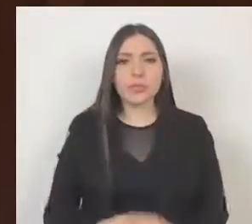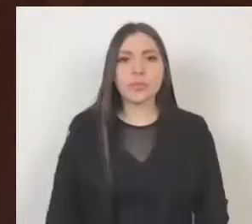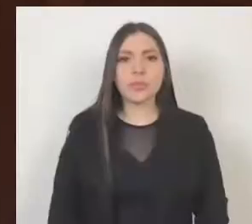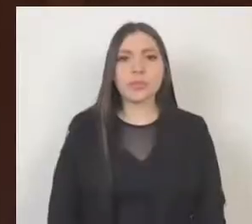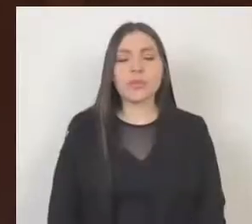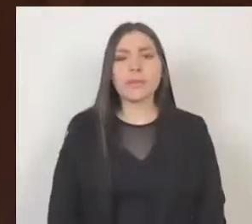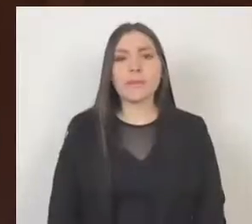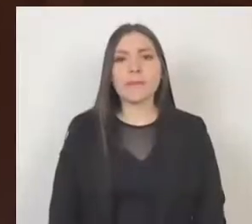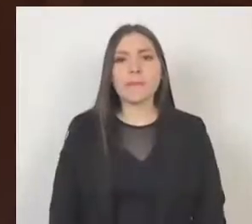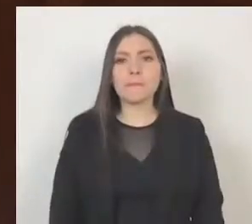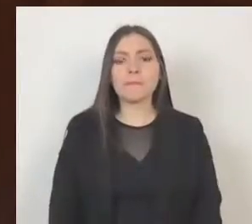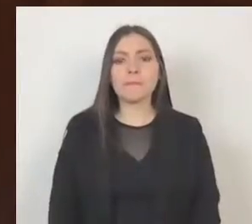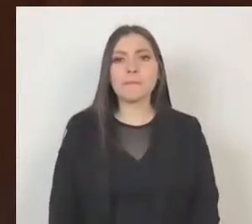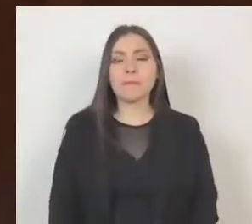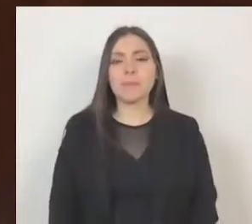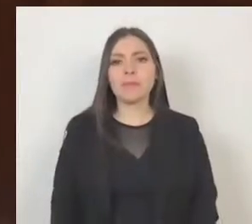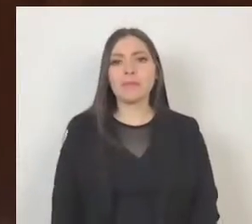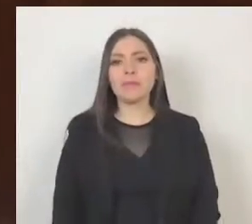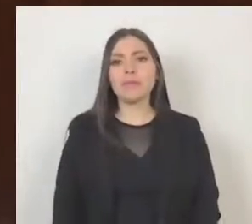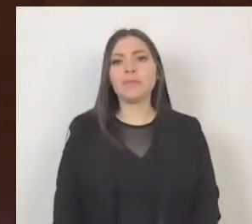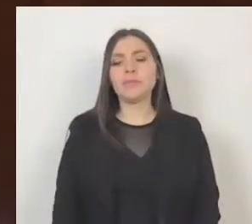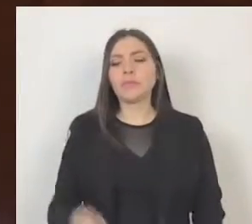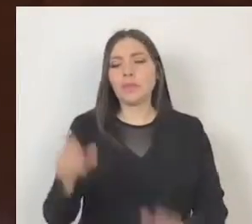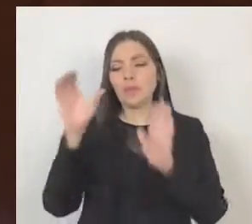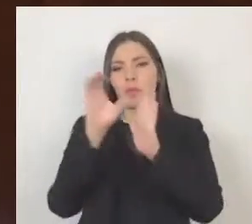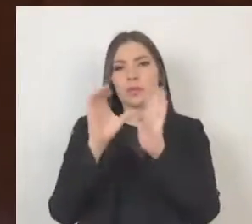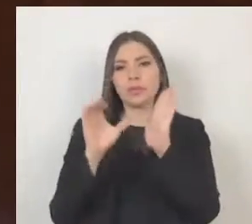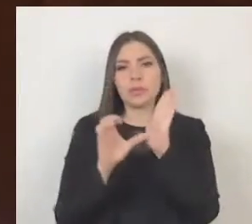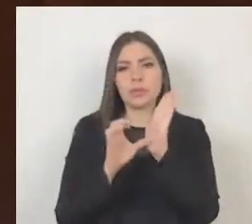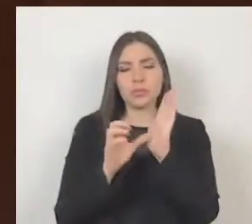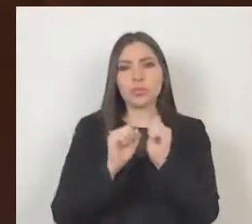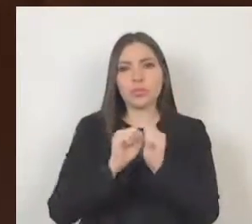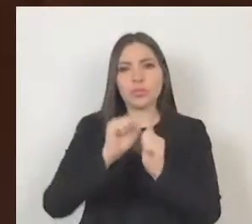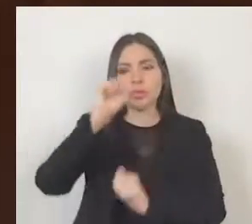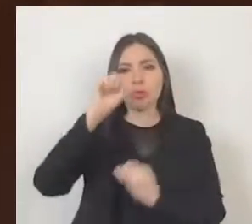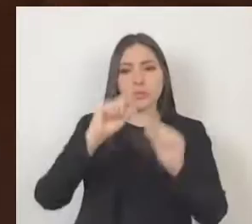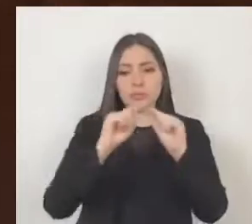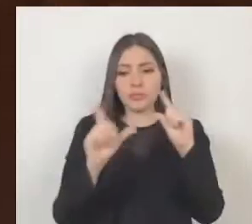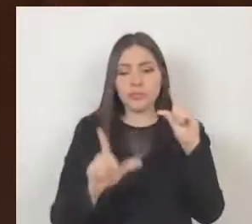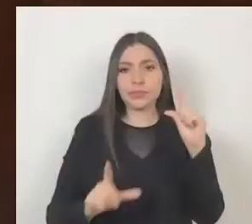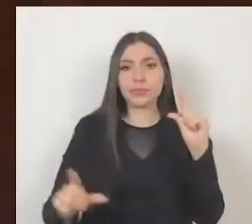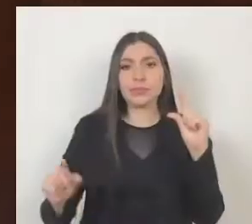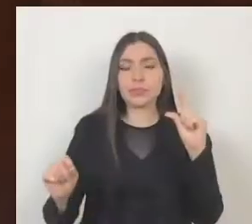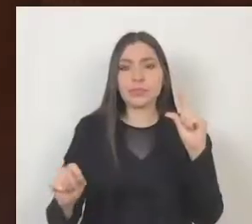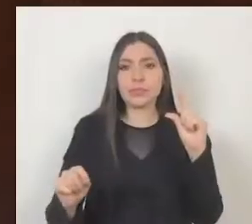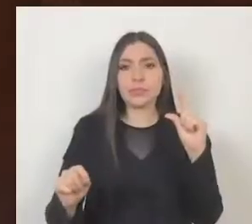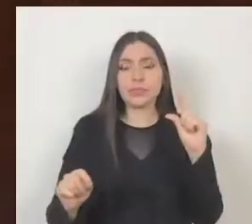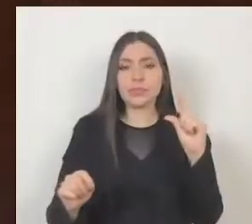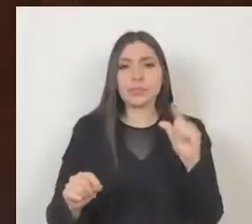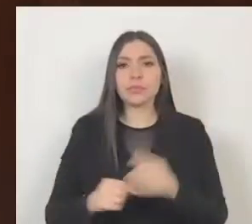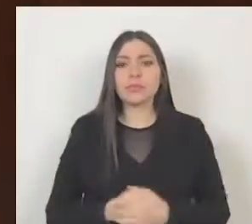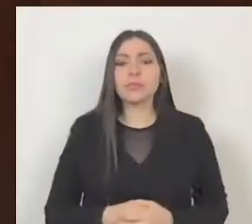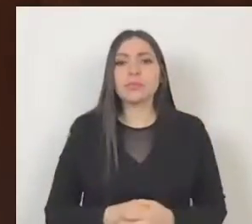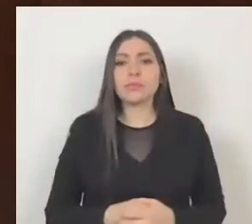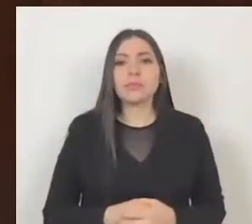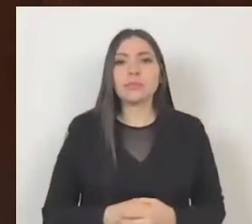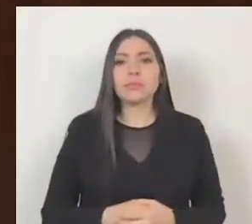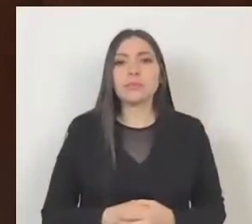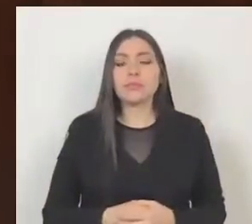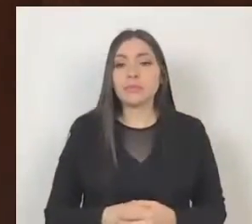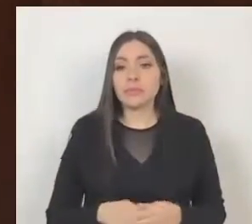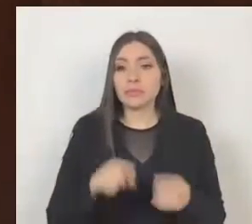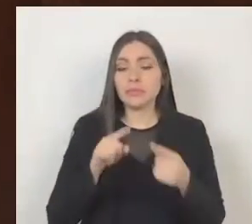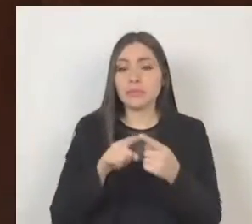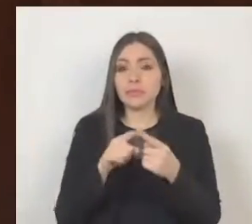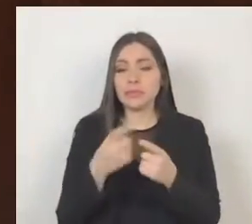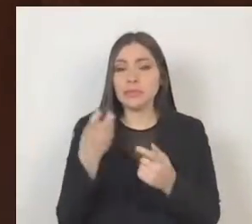La Constitución Política de los Estados Unidos Mexicanos es el marco indisoluble de